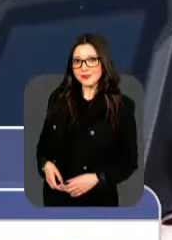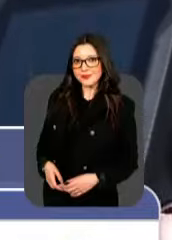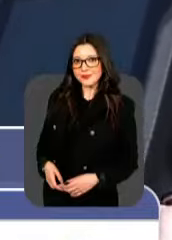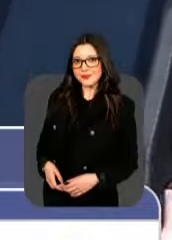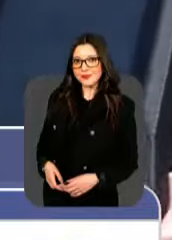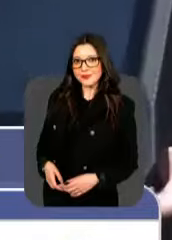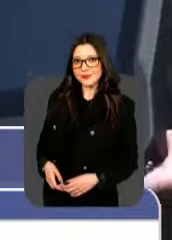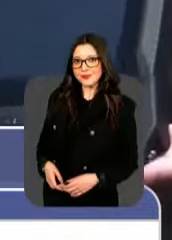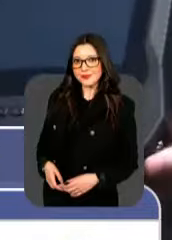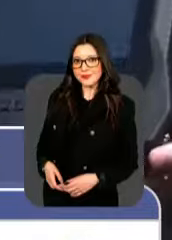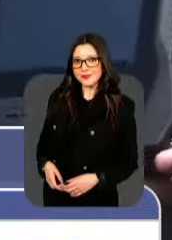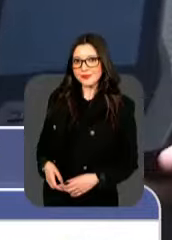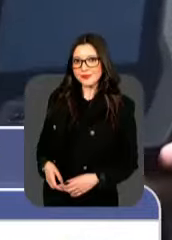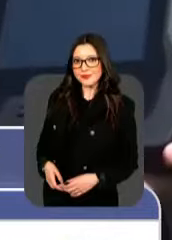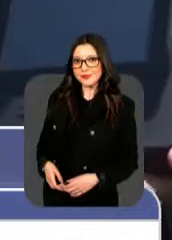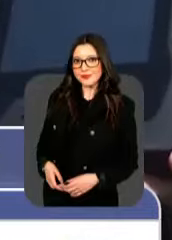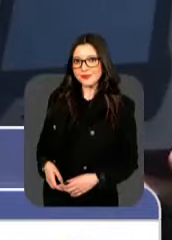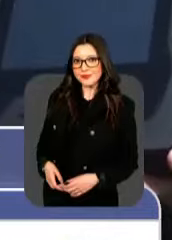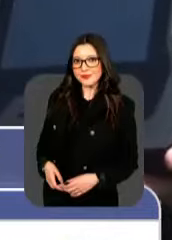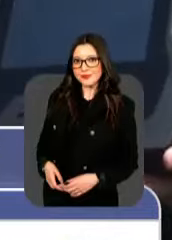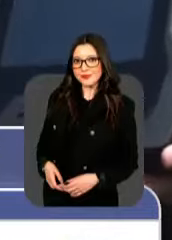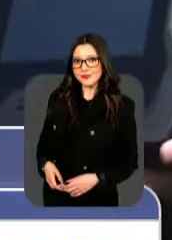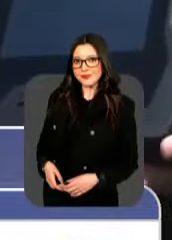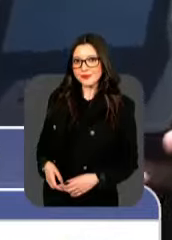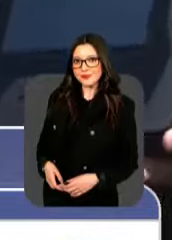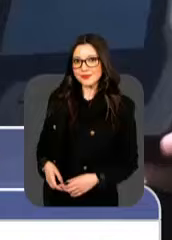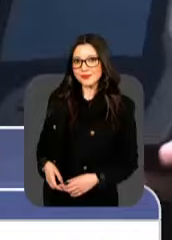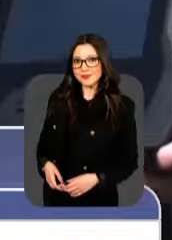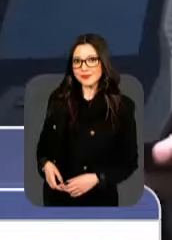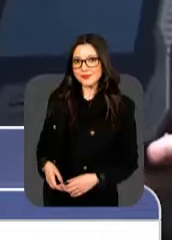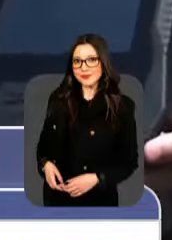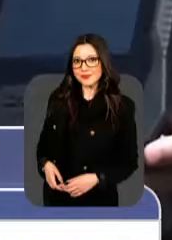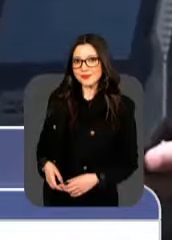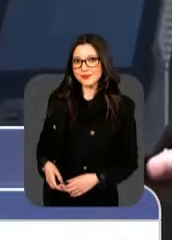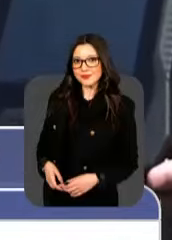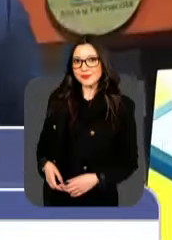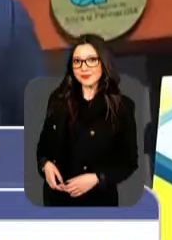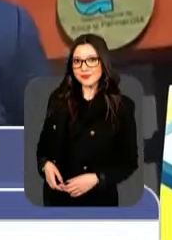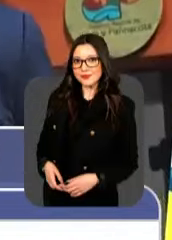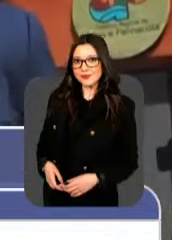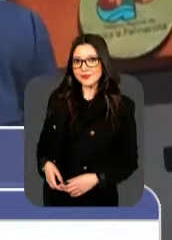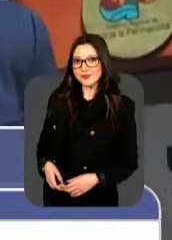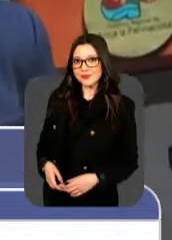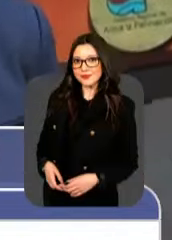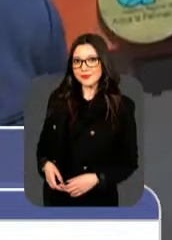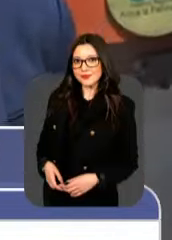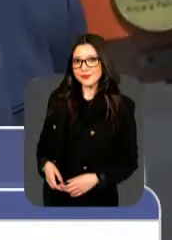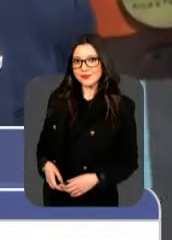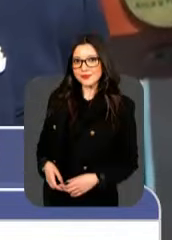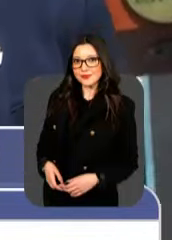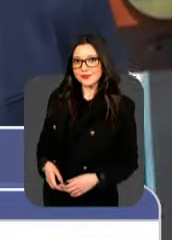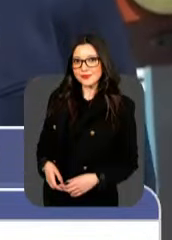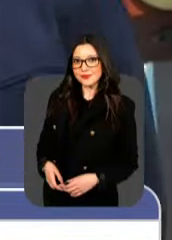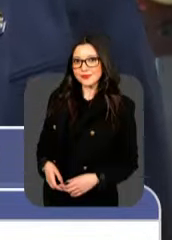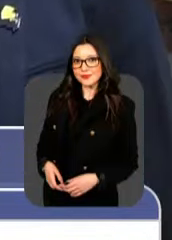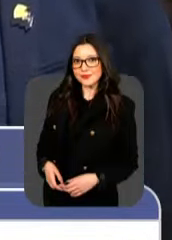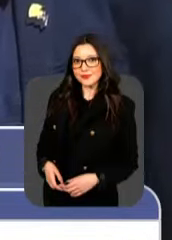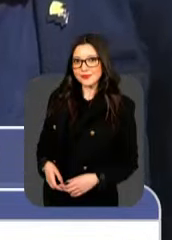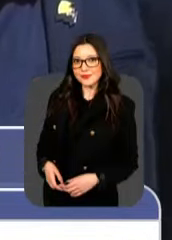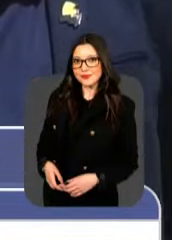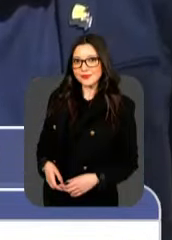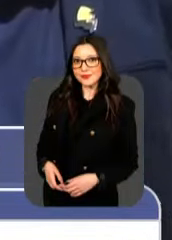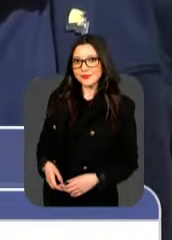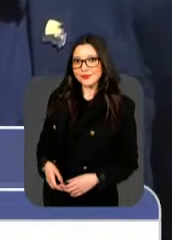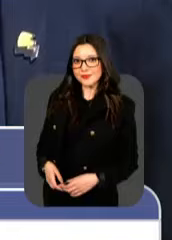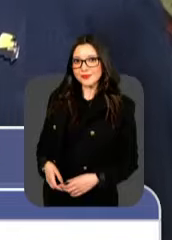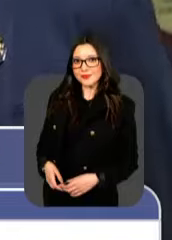usted milita en el Partido por la Democracia, que es el partido que está a cargo del Ministerio, a cargo de la Subsecretaría del Interior, en donde hasta